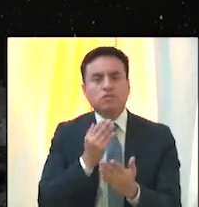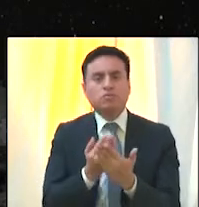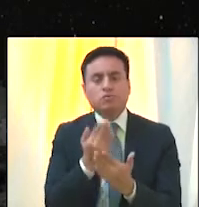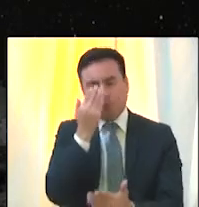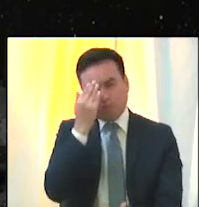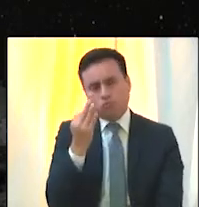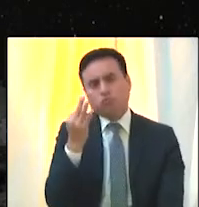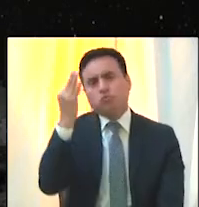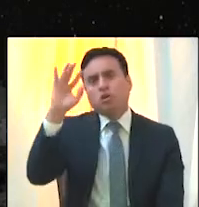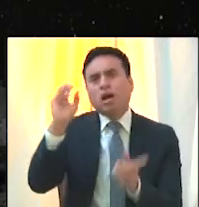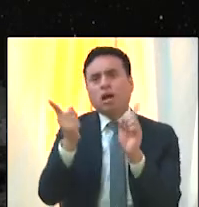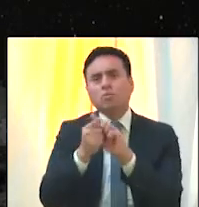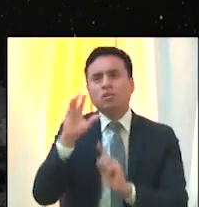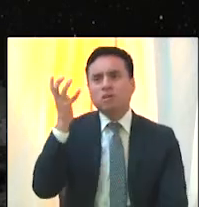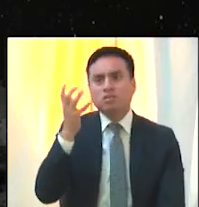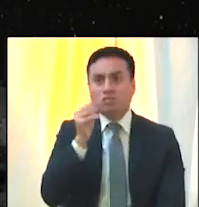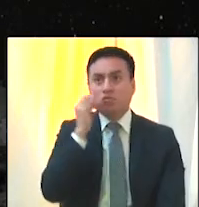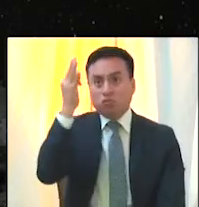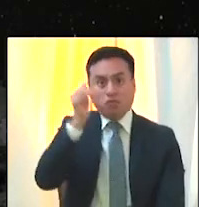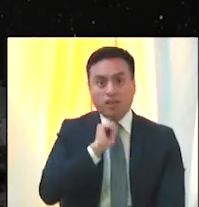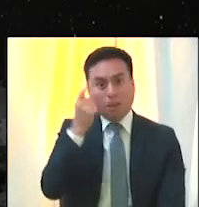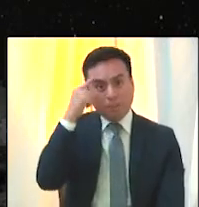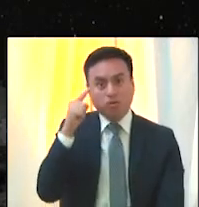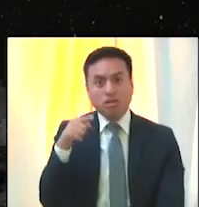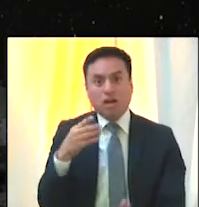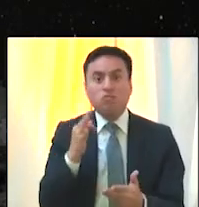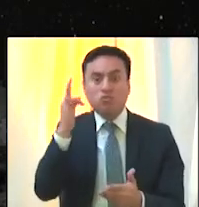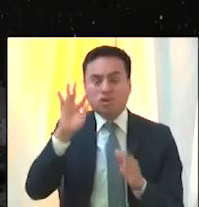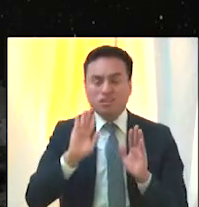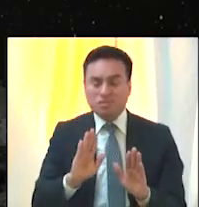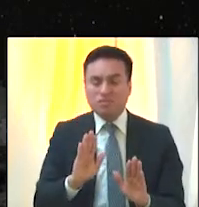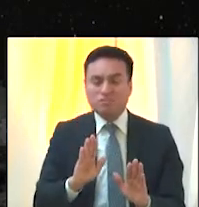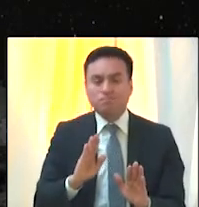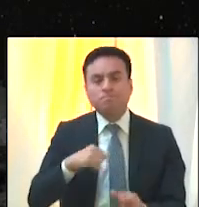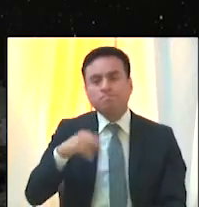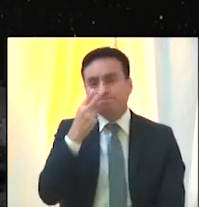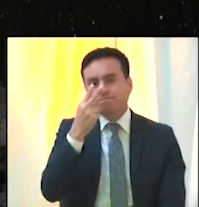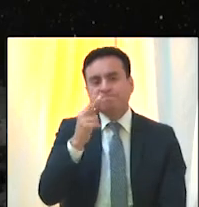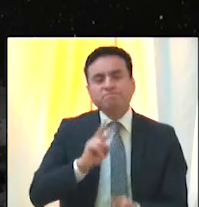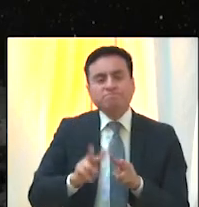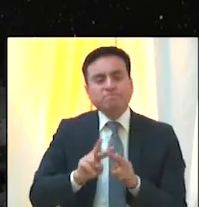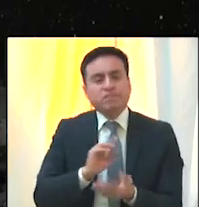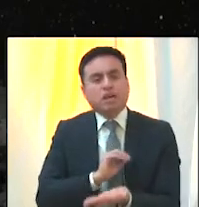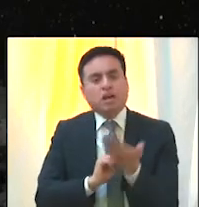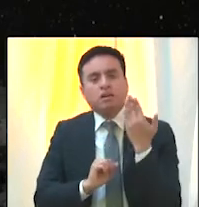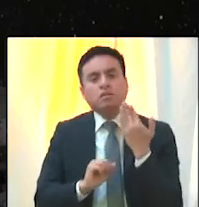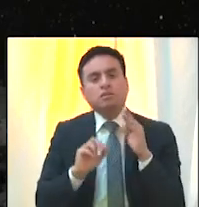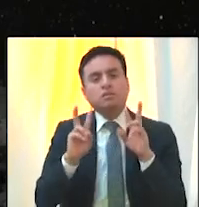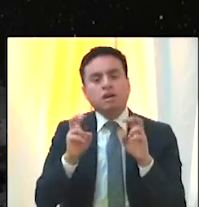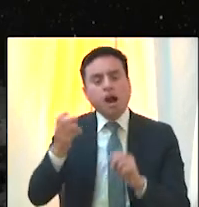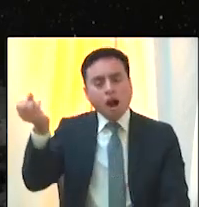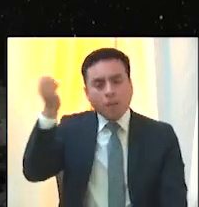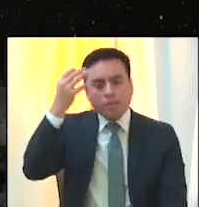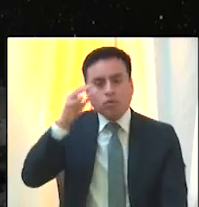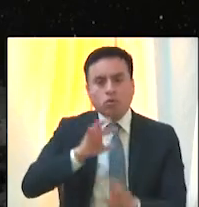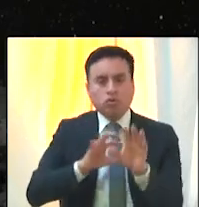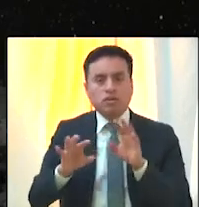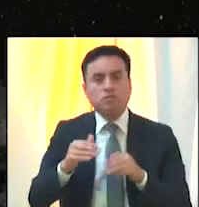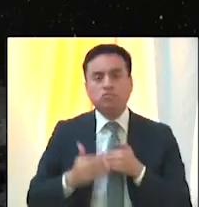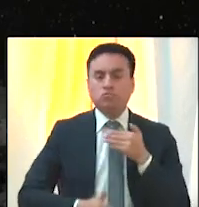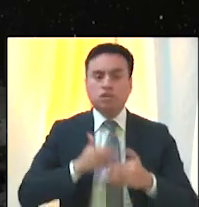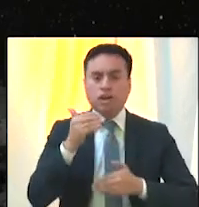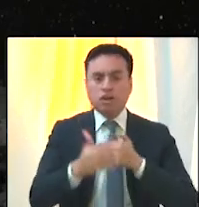climático. Como les decía, el futuro aún no ha llegado, pero el futuro así va a ser, y por lo tanto miremos cómo lo hicimos con este evento, aprendamos de las cosas que